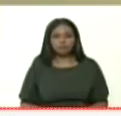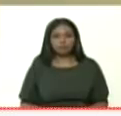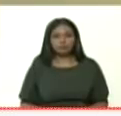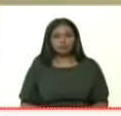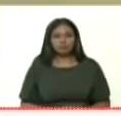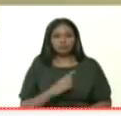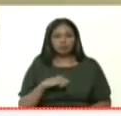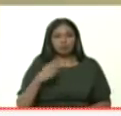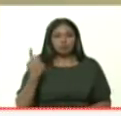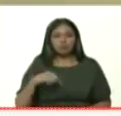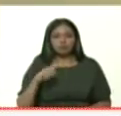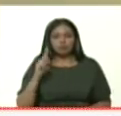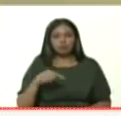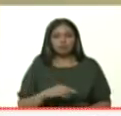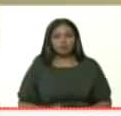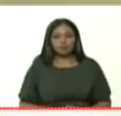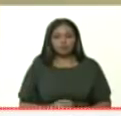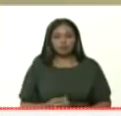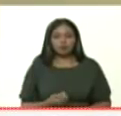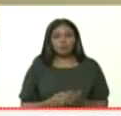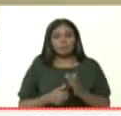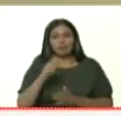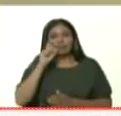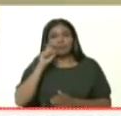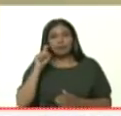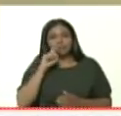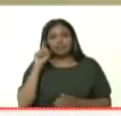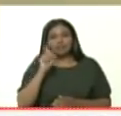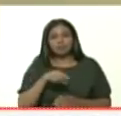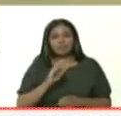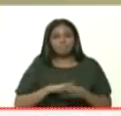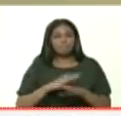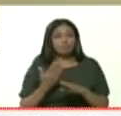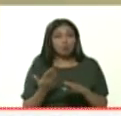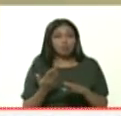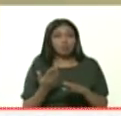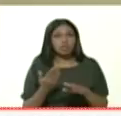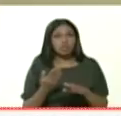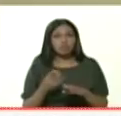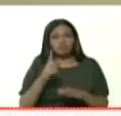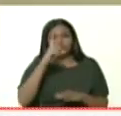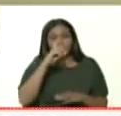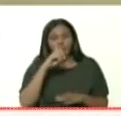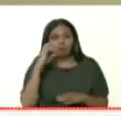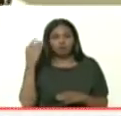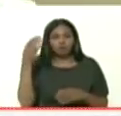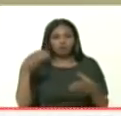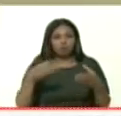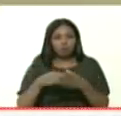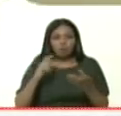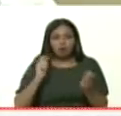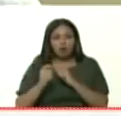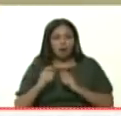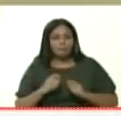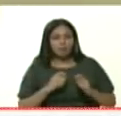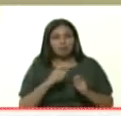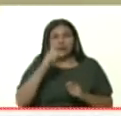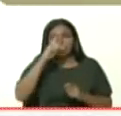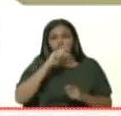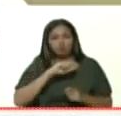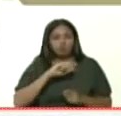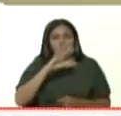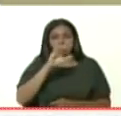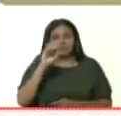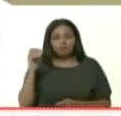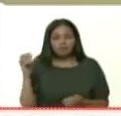Tenemos un poquito más de embarazadas, porque de un año a otro pasa un grupo de embarazadas, pero en el año tenemos